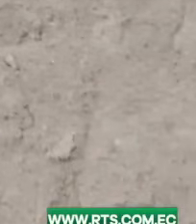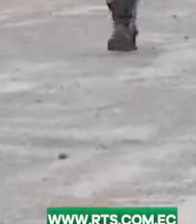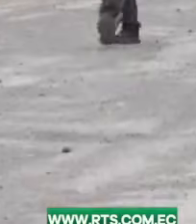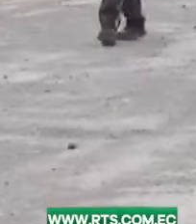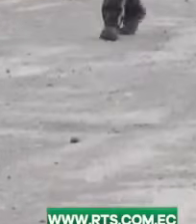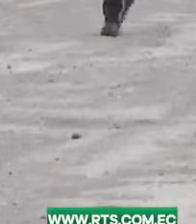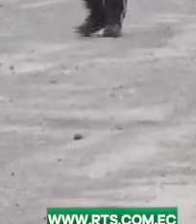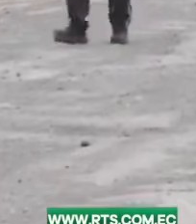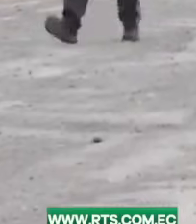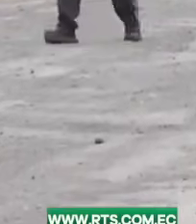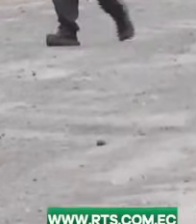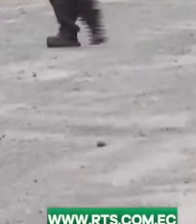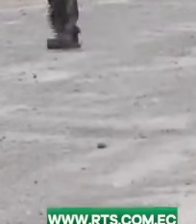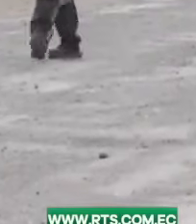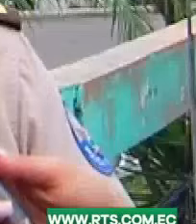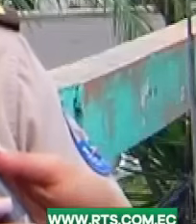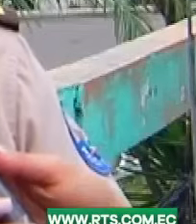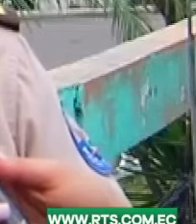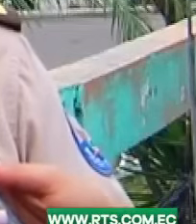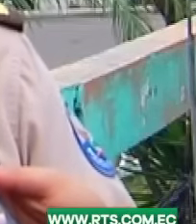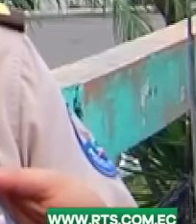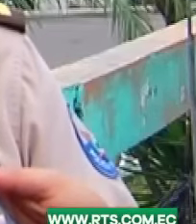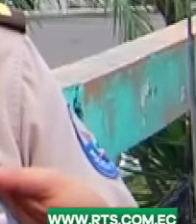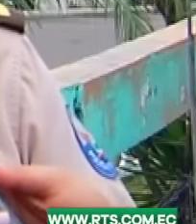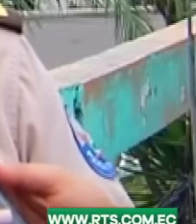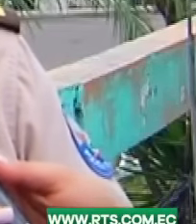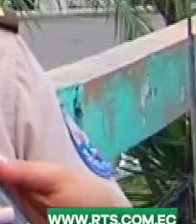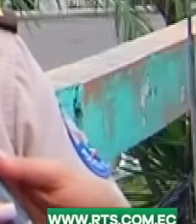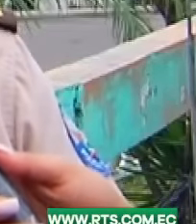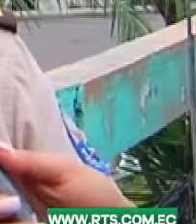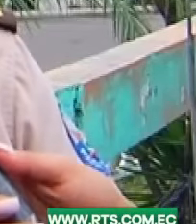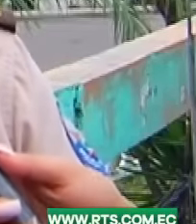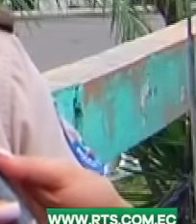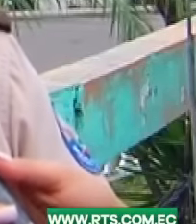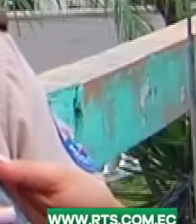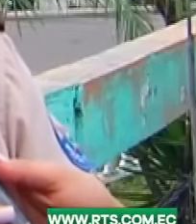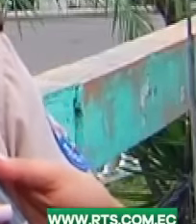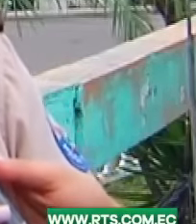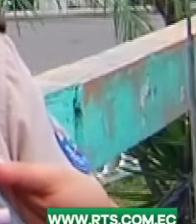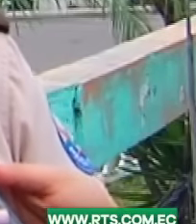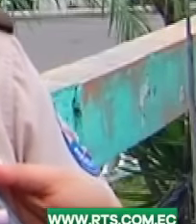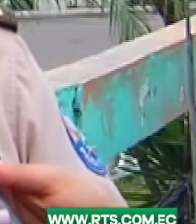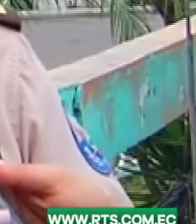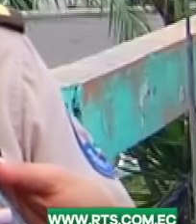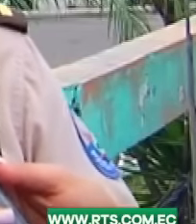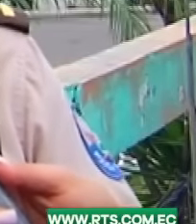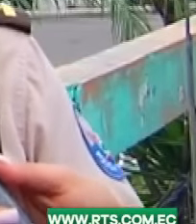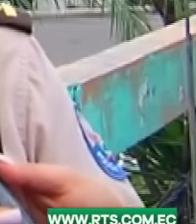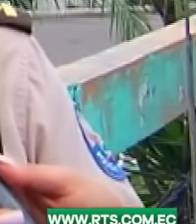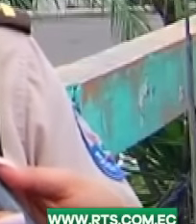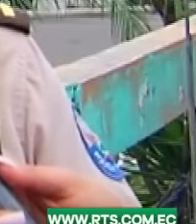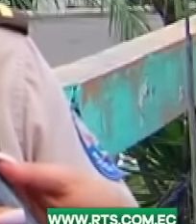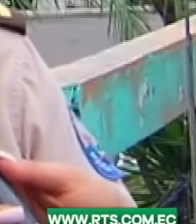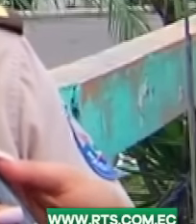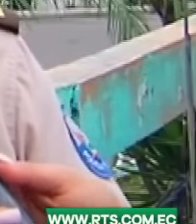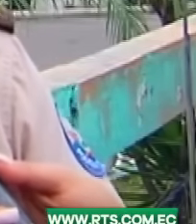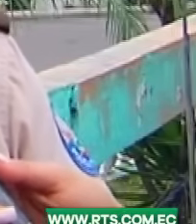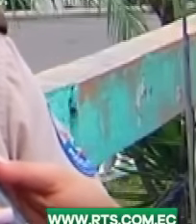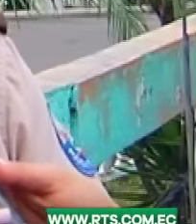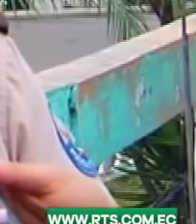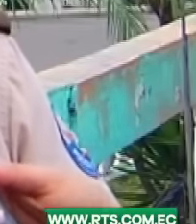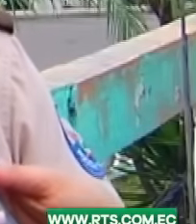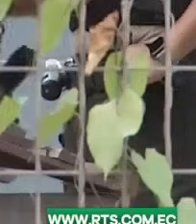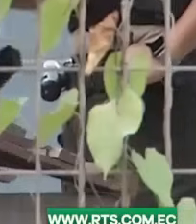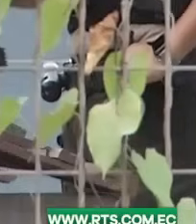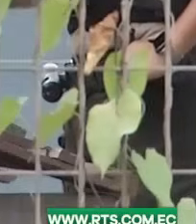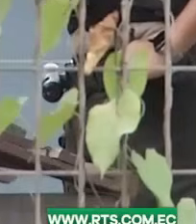ocasiones desde esta calle. No tenemos desgracias personales ni afectaciones a otras personas, pero sí el impacto que causó aquí a la